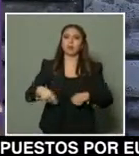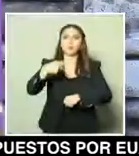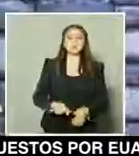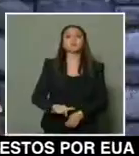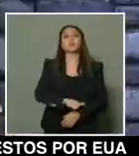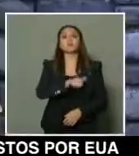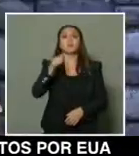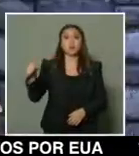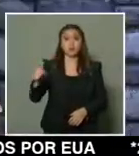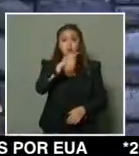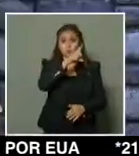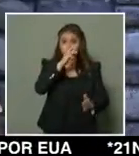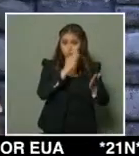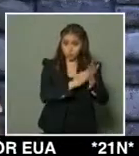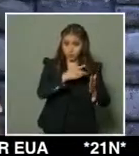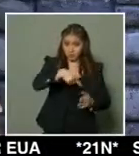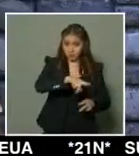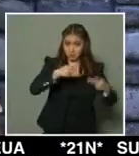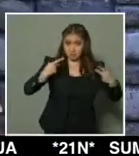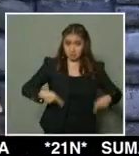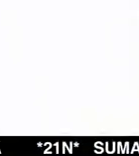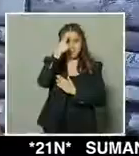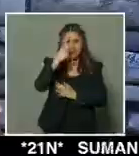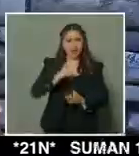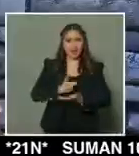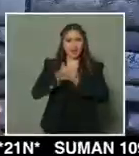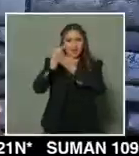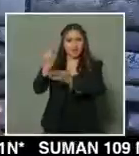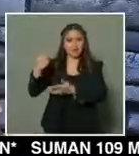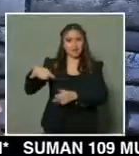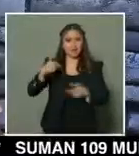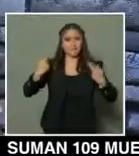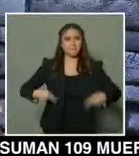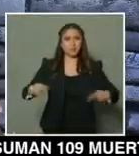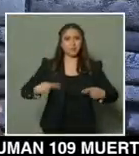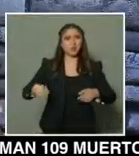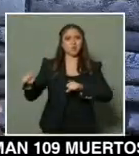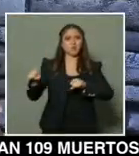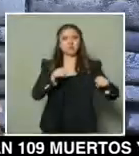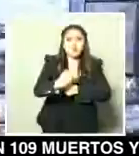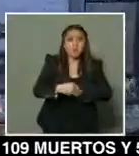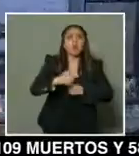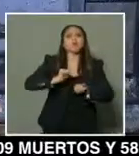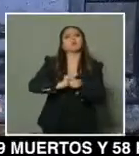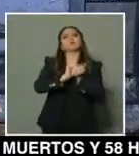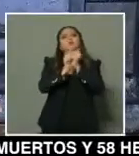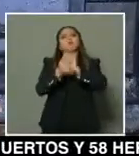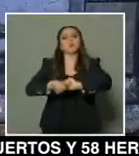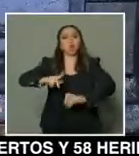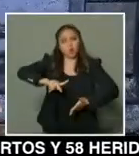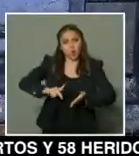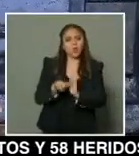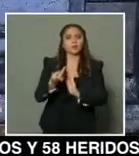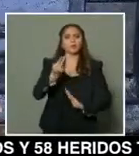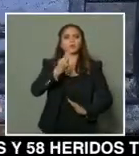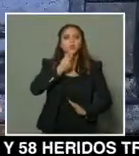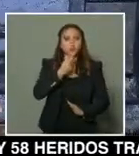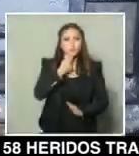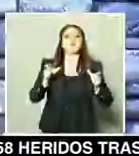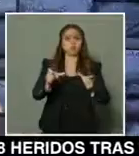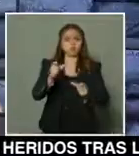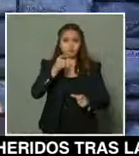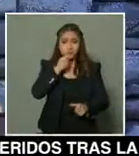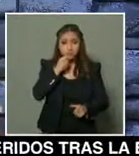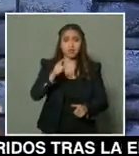candidatos señalaron y marcaron los puntos que se tienen que mejorar en servicios públicos, como la reforestación en Iztapalapa, recuperar y aumentar cámaras